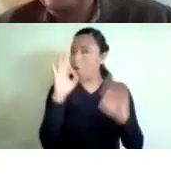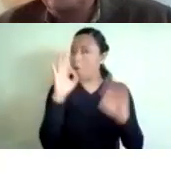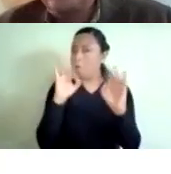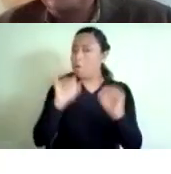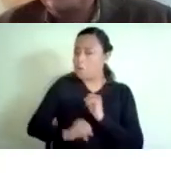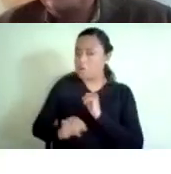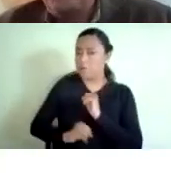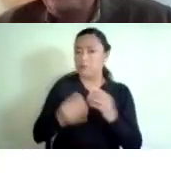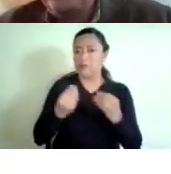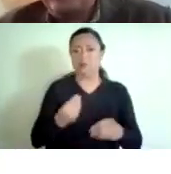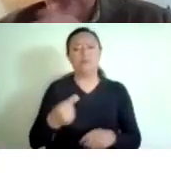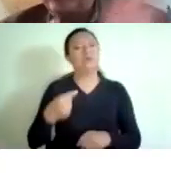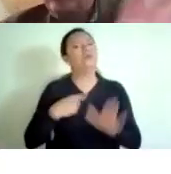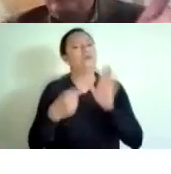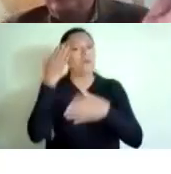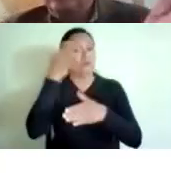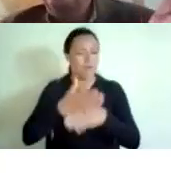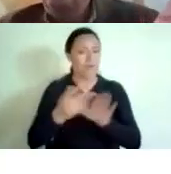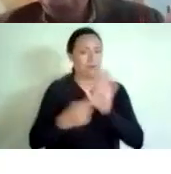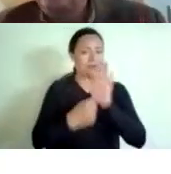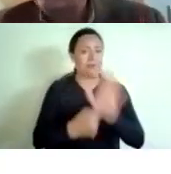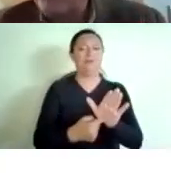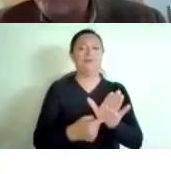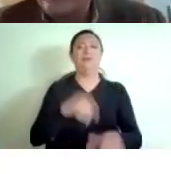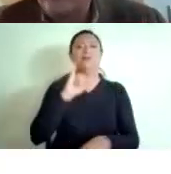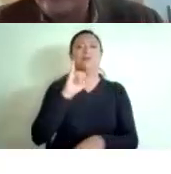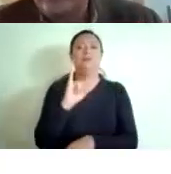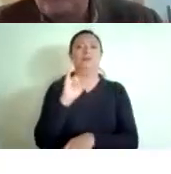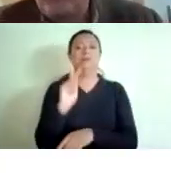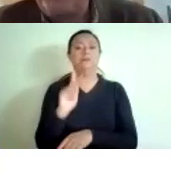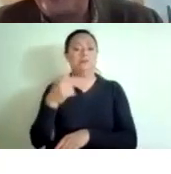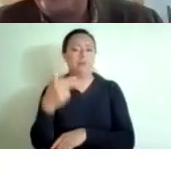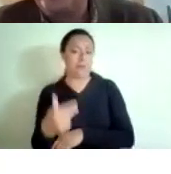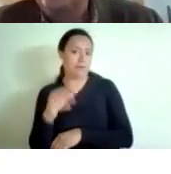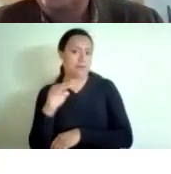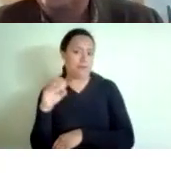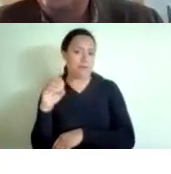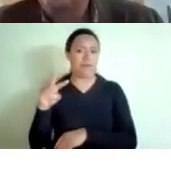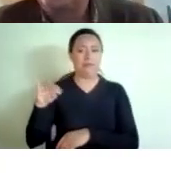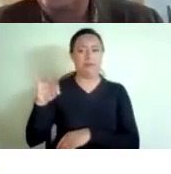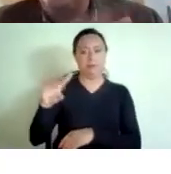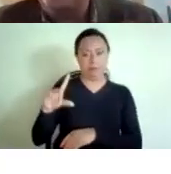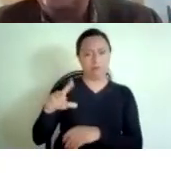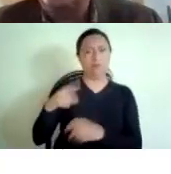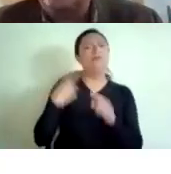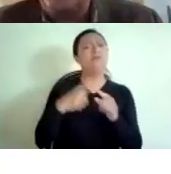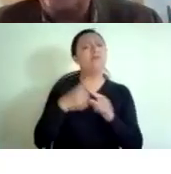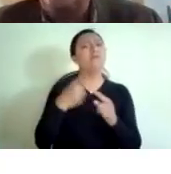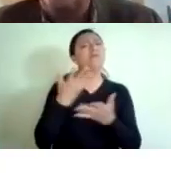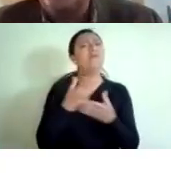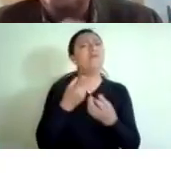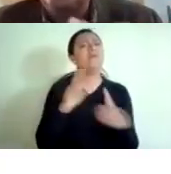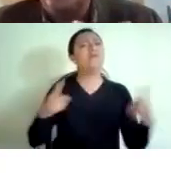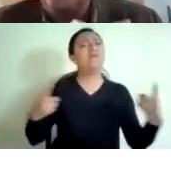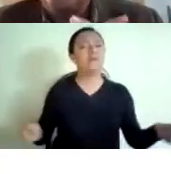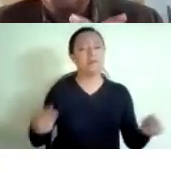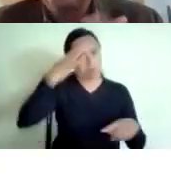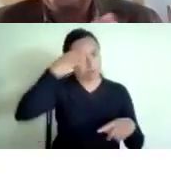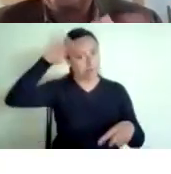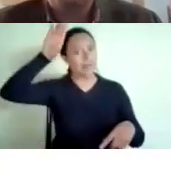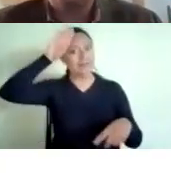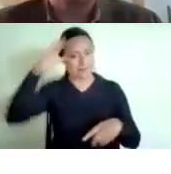Y podríamos procesar un número más importante de casos, sería el juez directo el que revisara la detención.